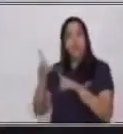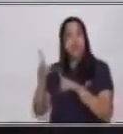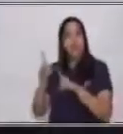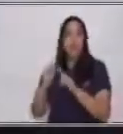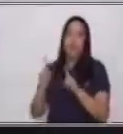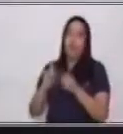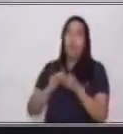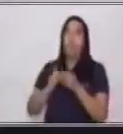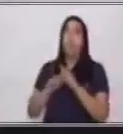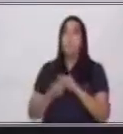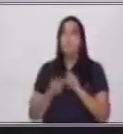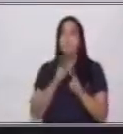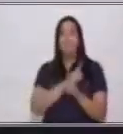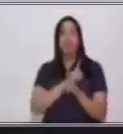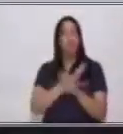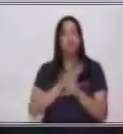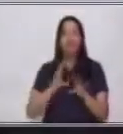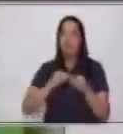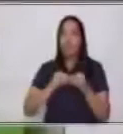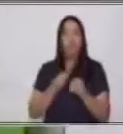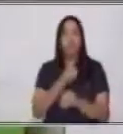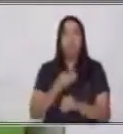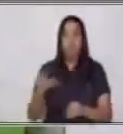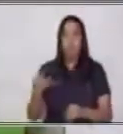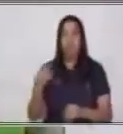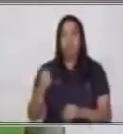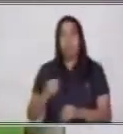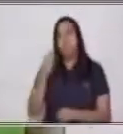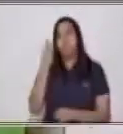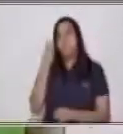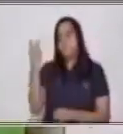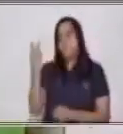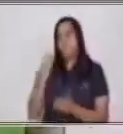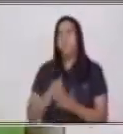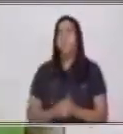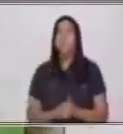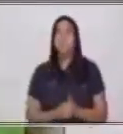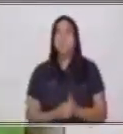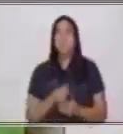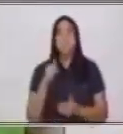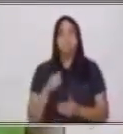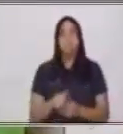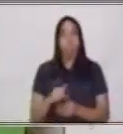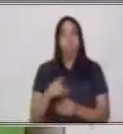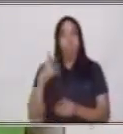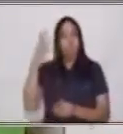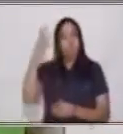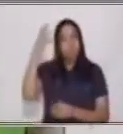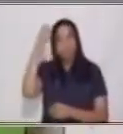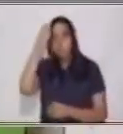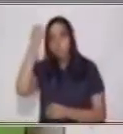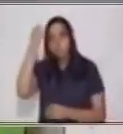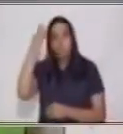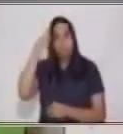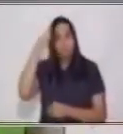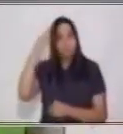de 3×3. Es un método algebraico y lo vamos a